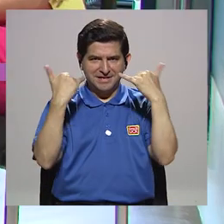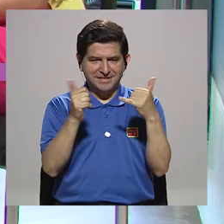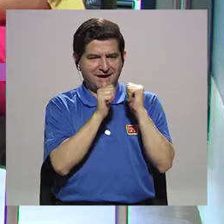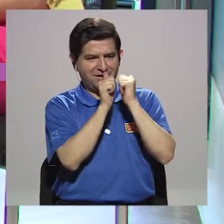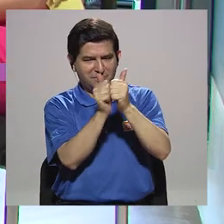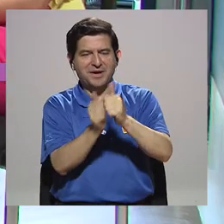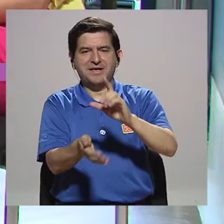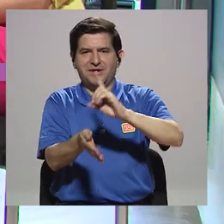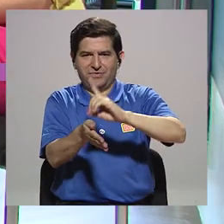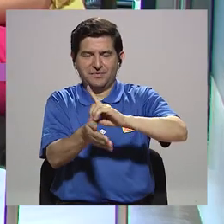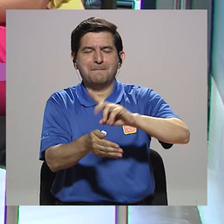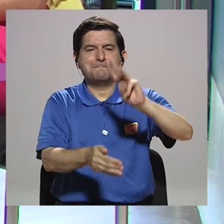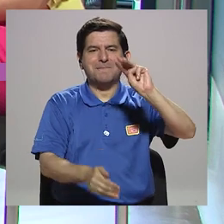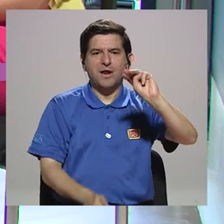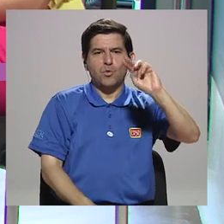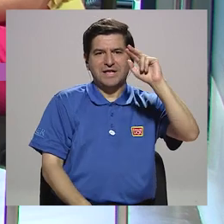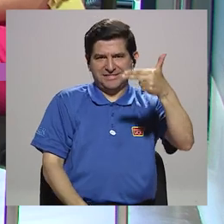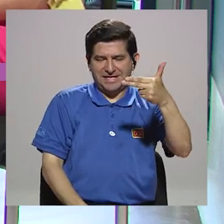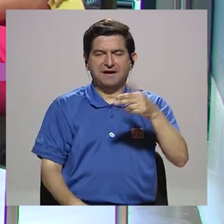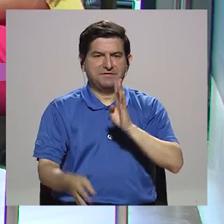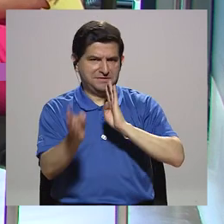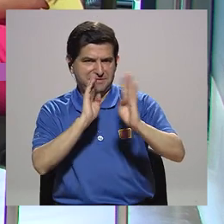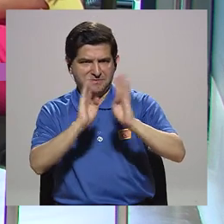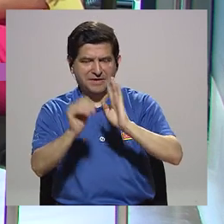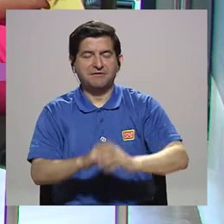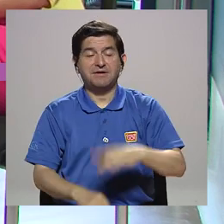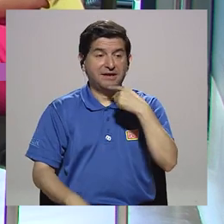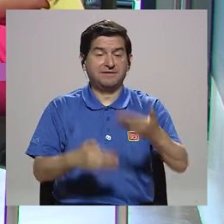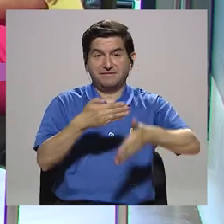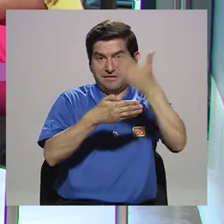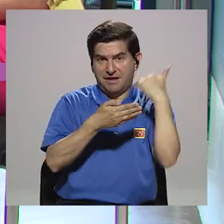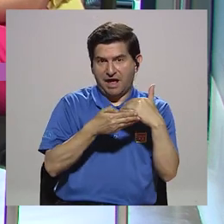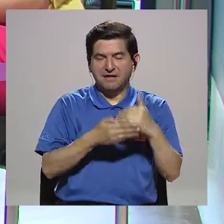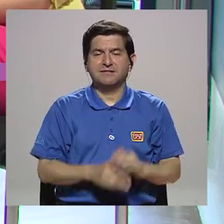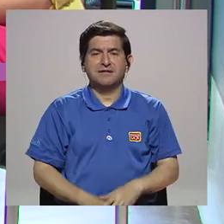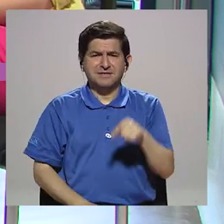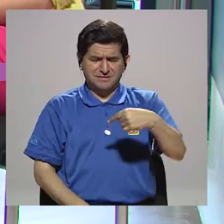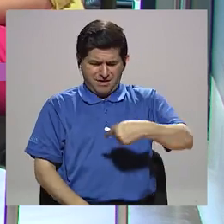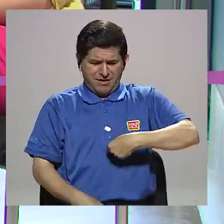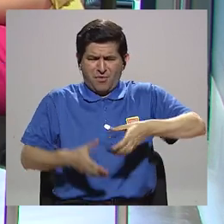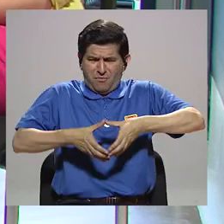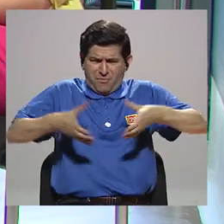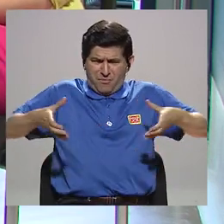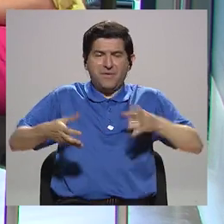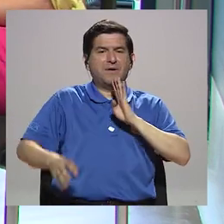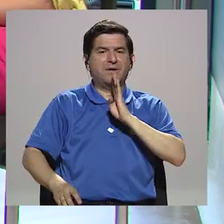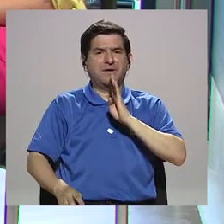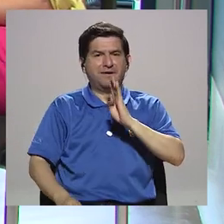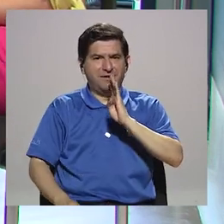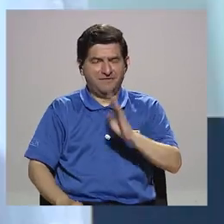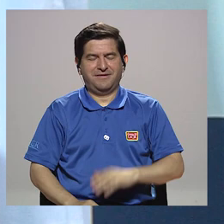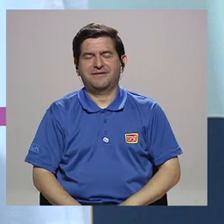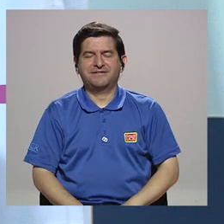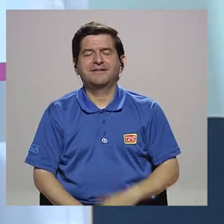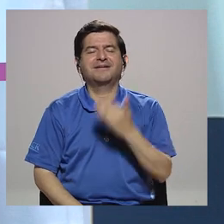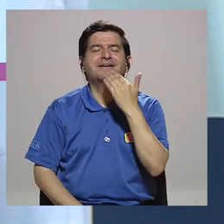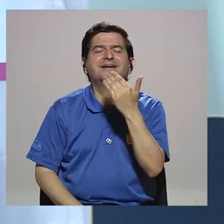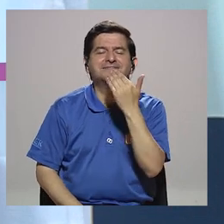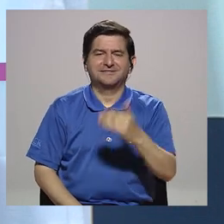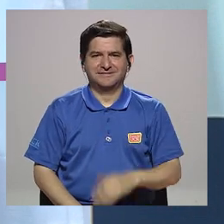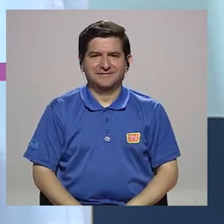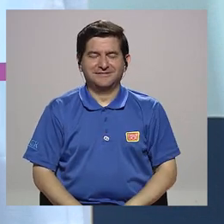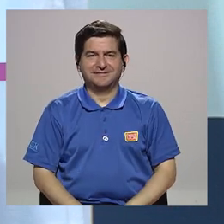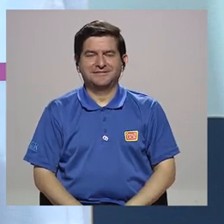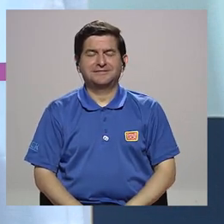Ya estamos en compañía del doctor Manuel Chávez, con quien vamos a conversar, como les había comentado, acerca de la gastritis. Gracias por estar con nosotros. A las órdenes, y